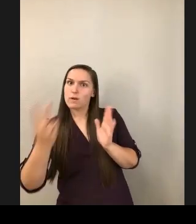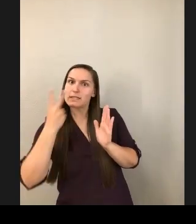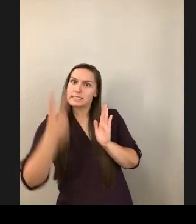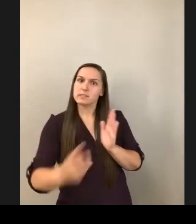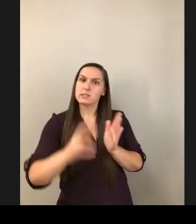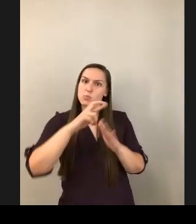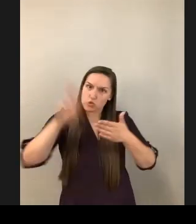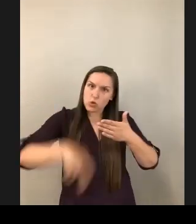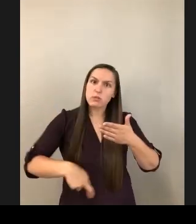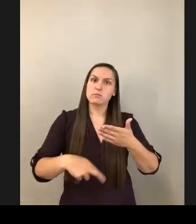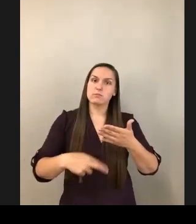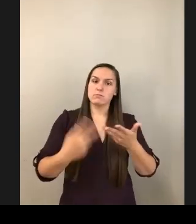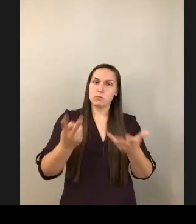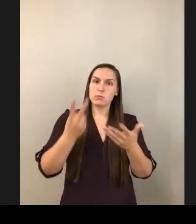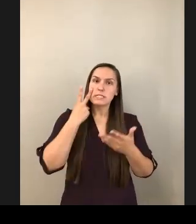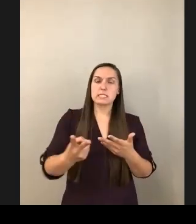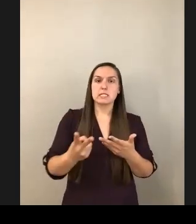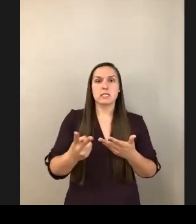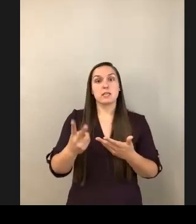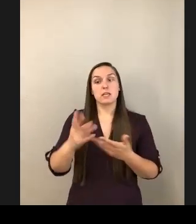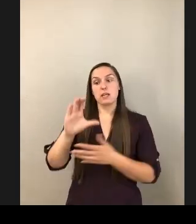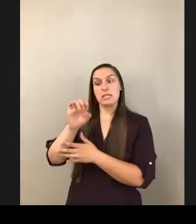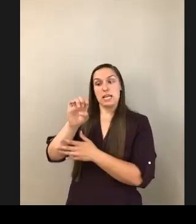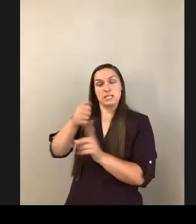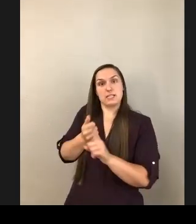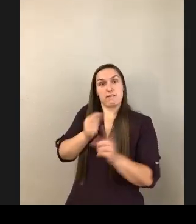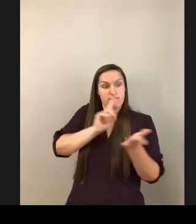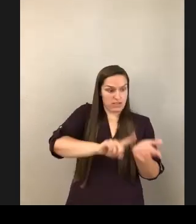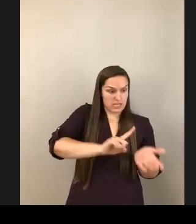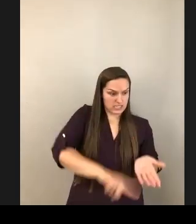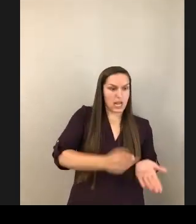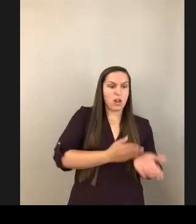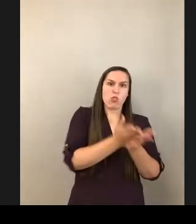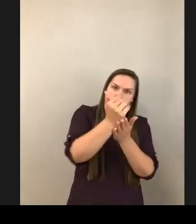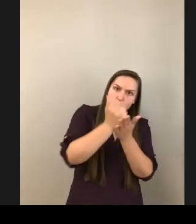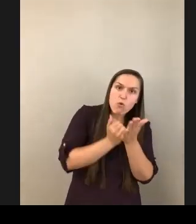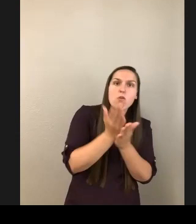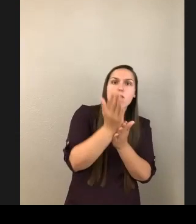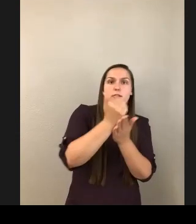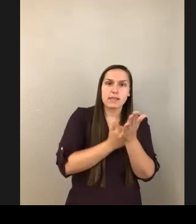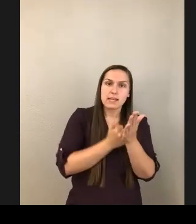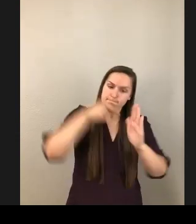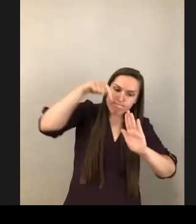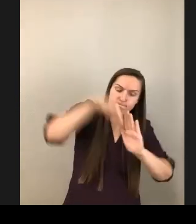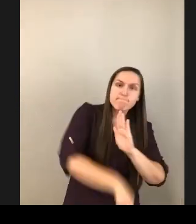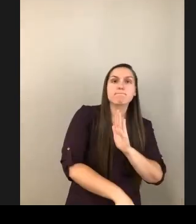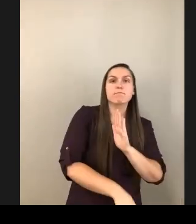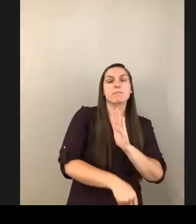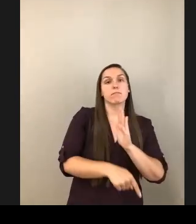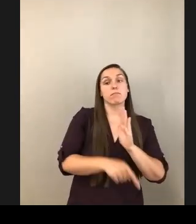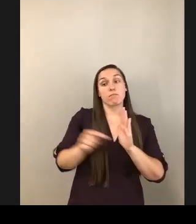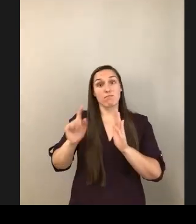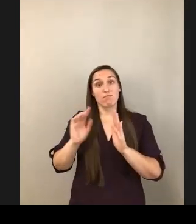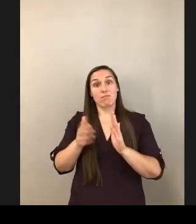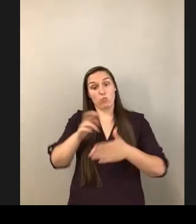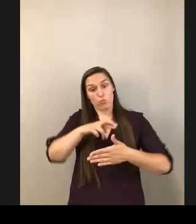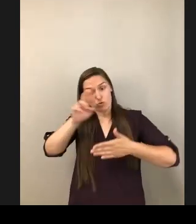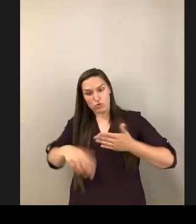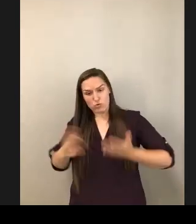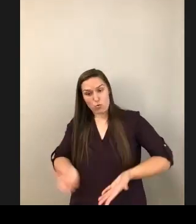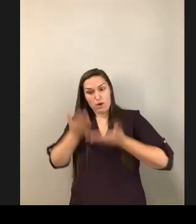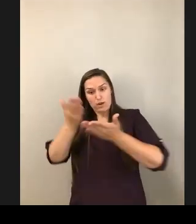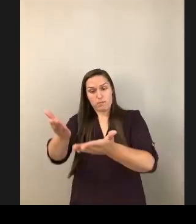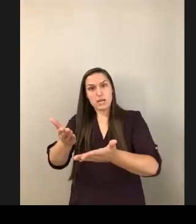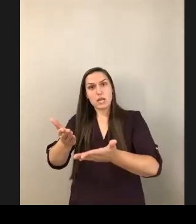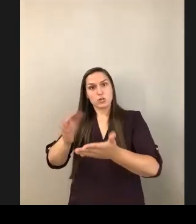e importante de investigación. Ellos quieren ver que los casos se están investigando